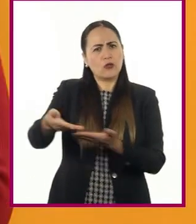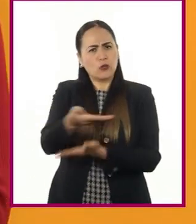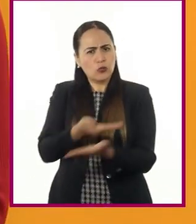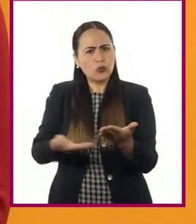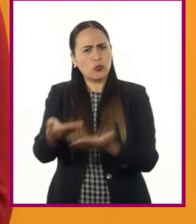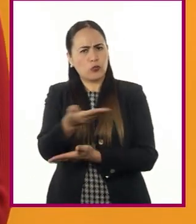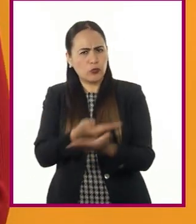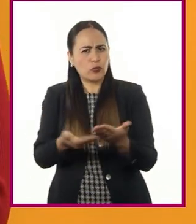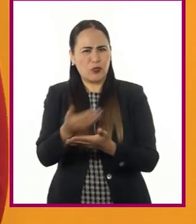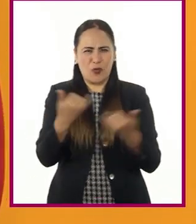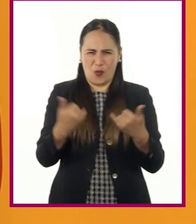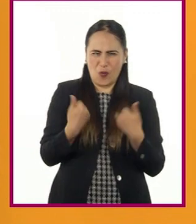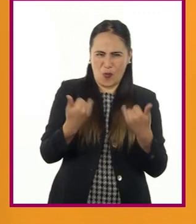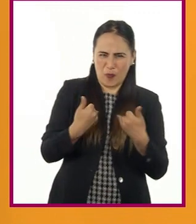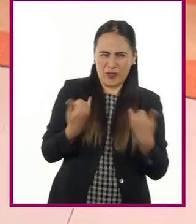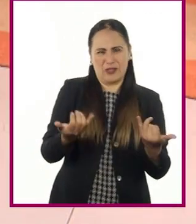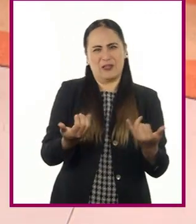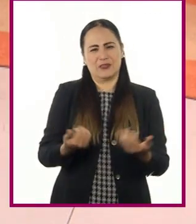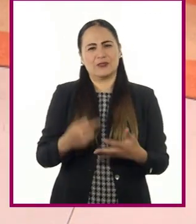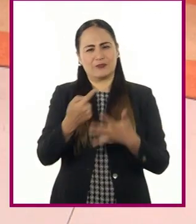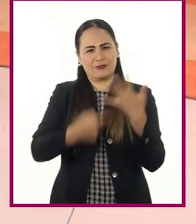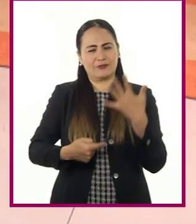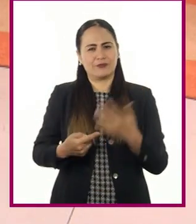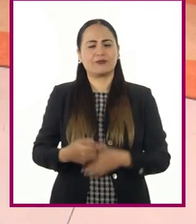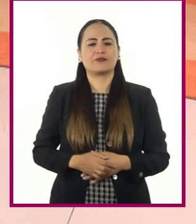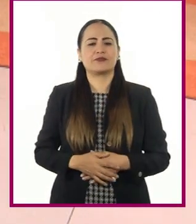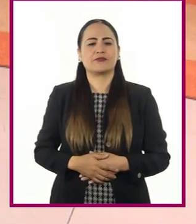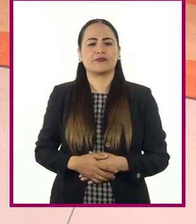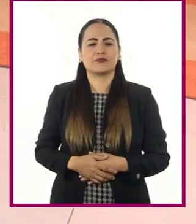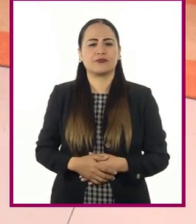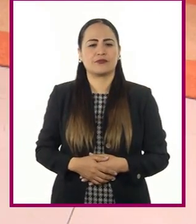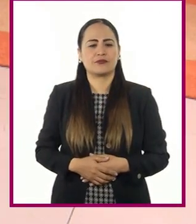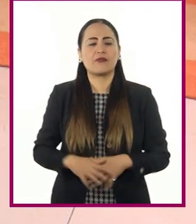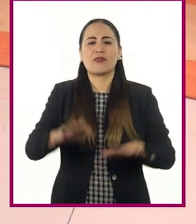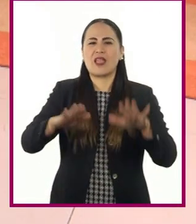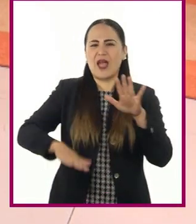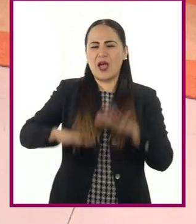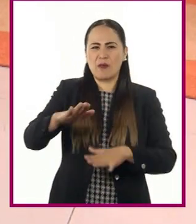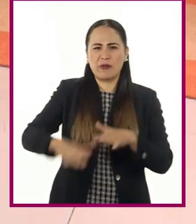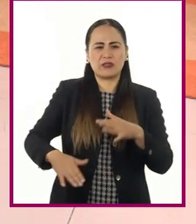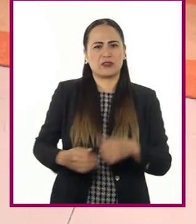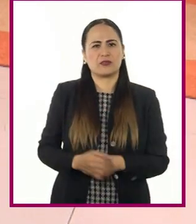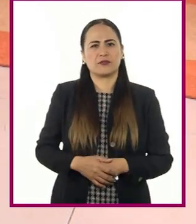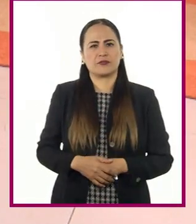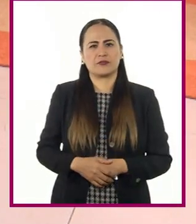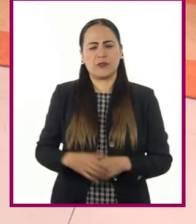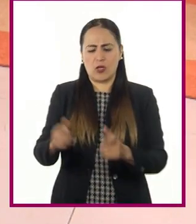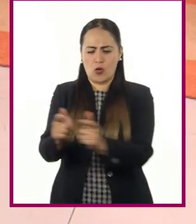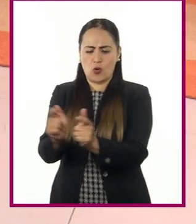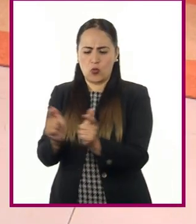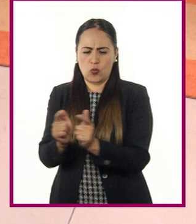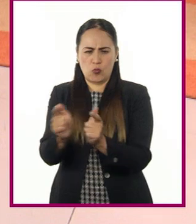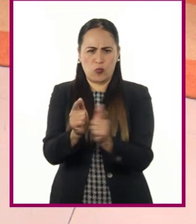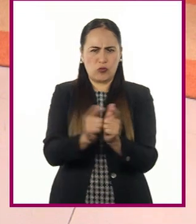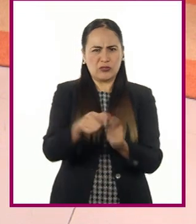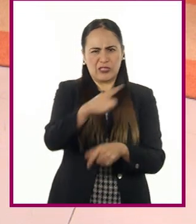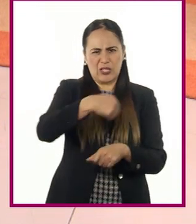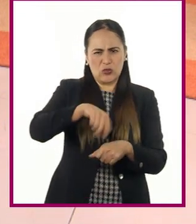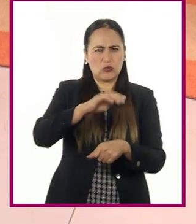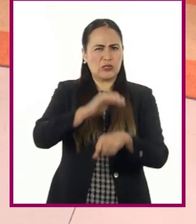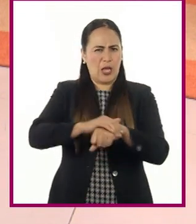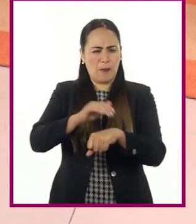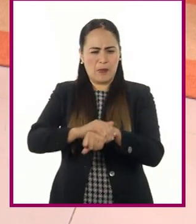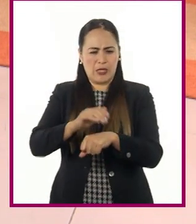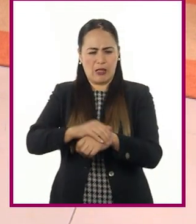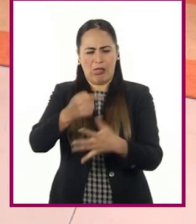los jóvenes y los adolescentes se enfrentan a la presión que sus grupos de amigos ejercen